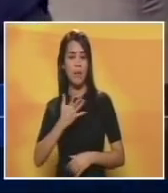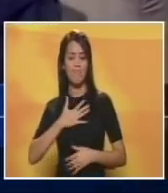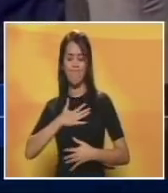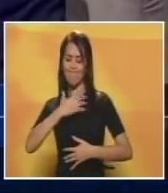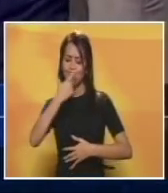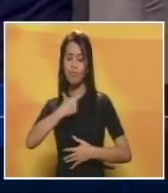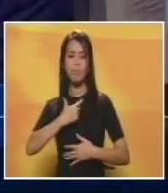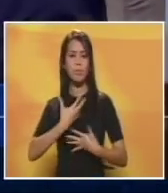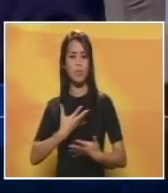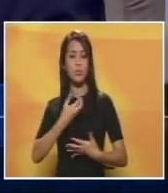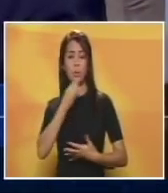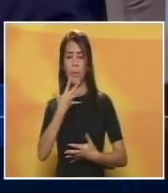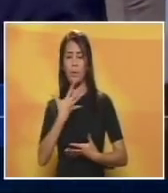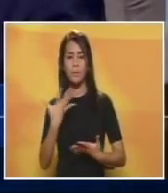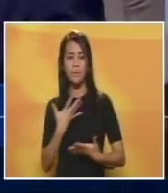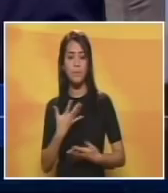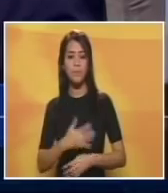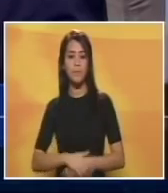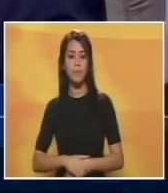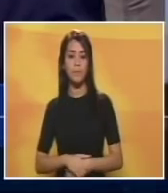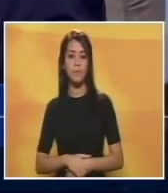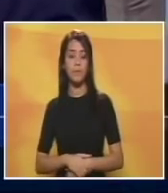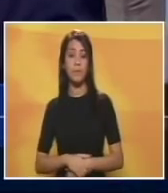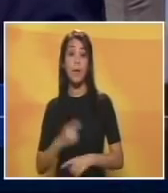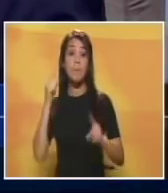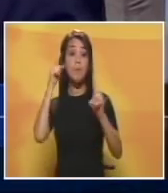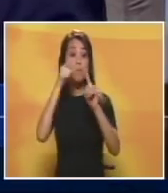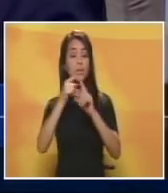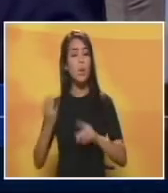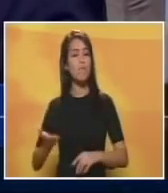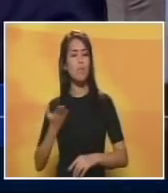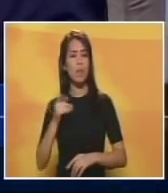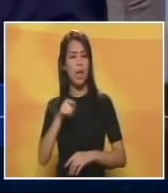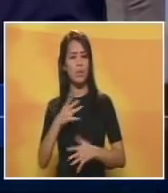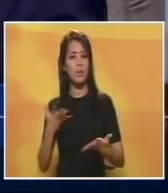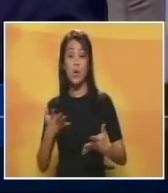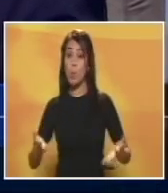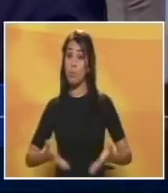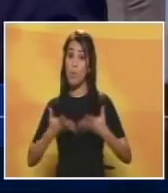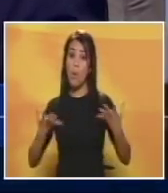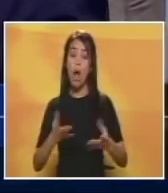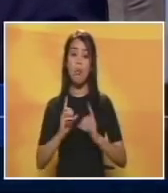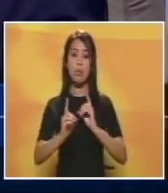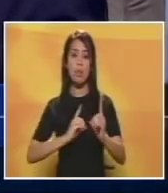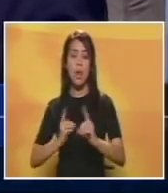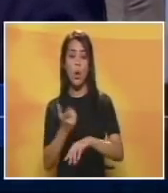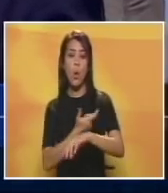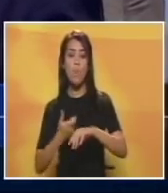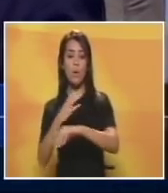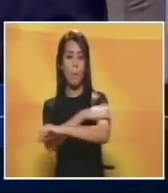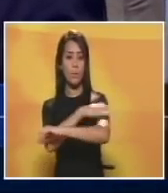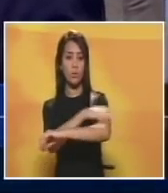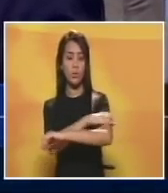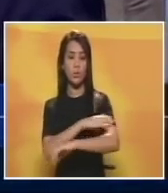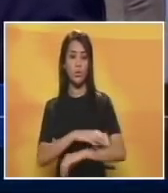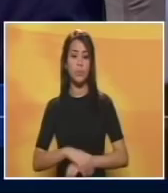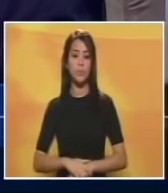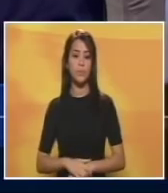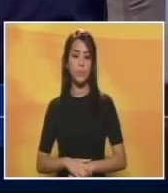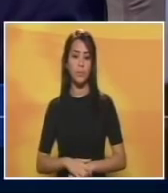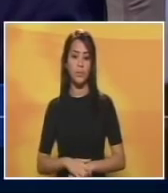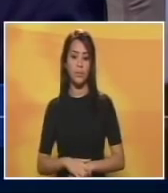de la situación política. Mi tarea fundamental ha sido esa, luego promover un diálogo entre gobierno y oposición, que hemos